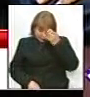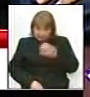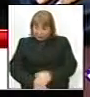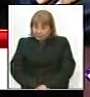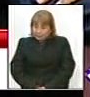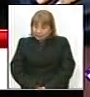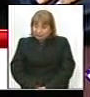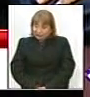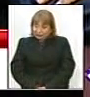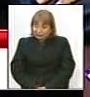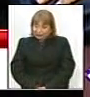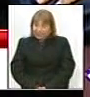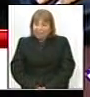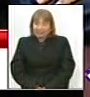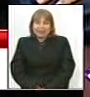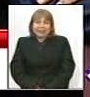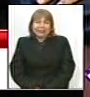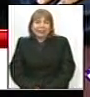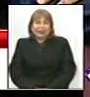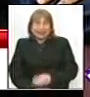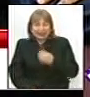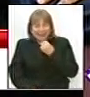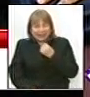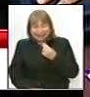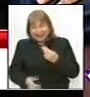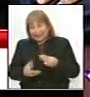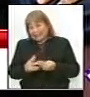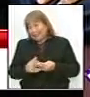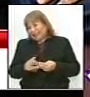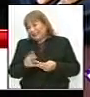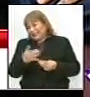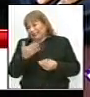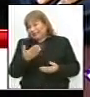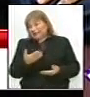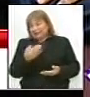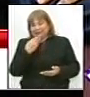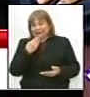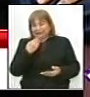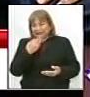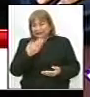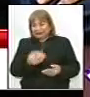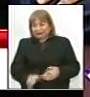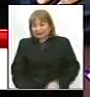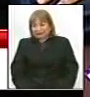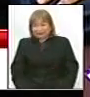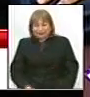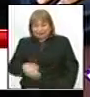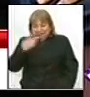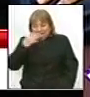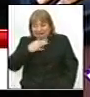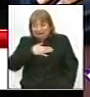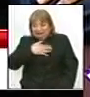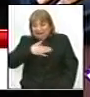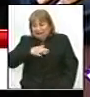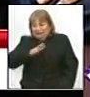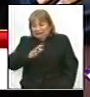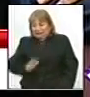el congresista mulder creo que quiere otra interrupción yo no tengo ningún inconveniente su presidente para mí